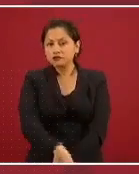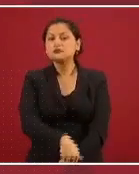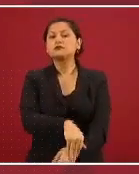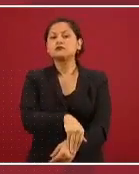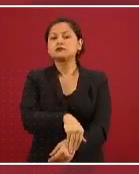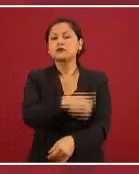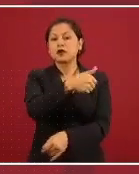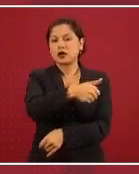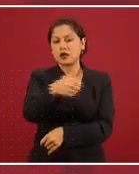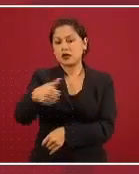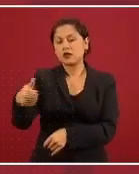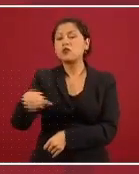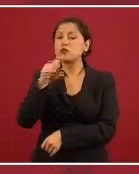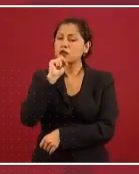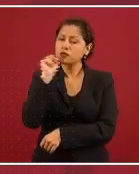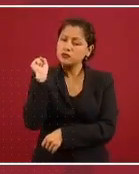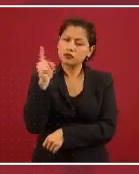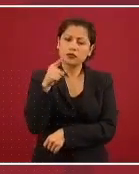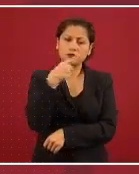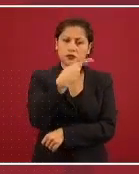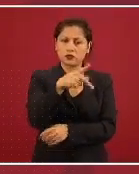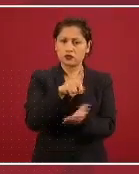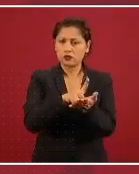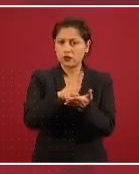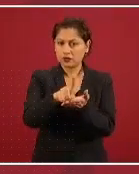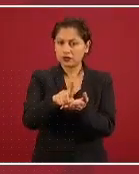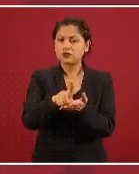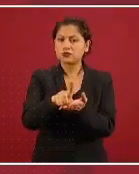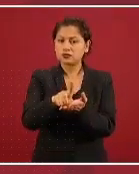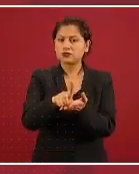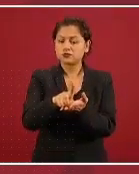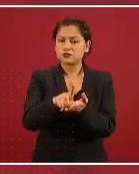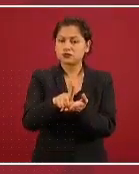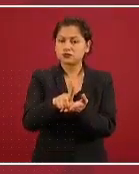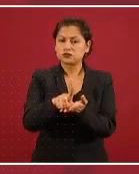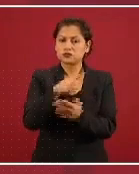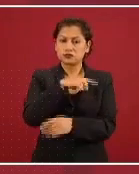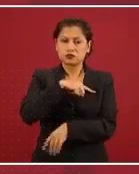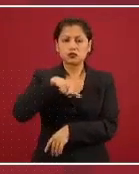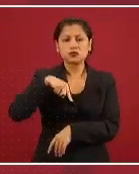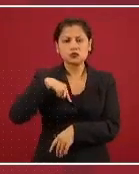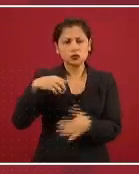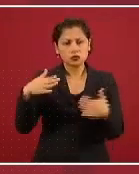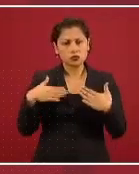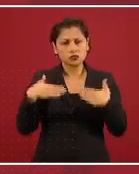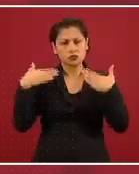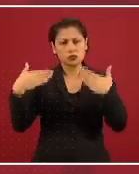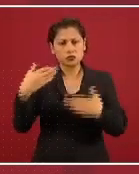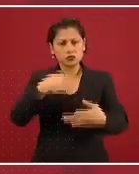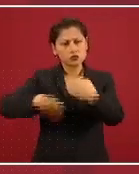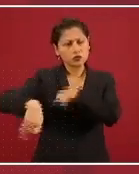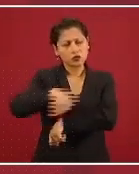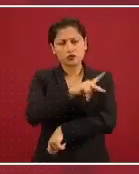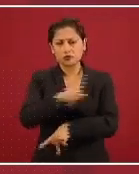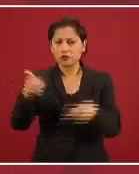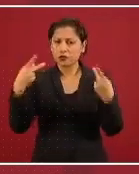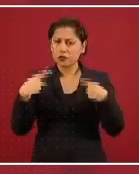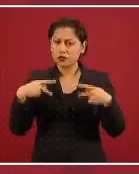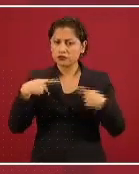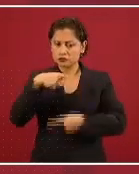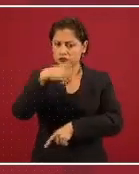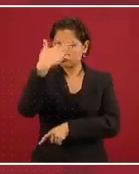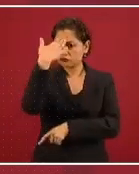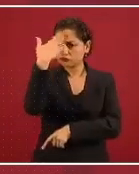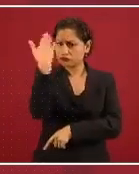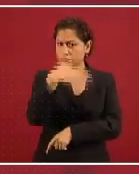confiábamos en la responsabilidad de la gente. Y la